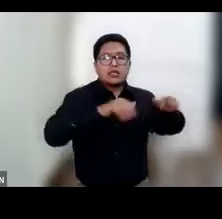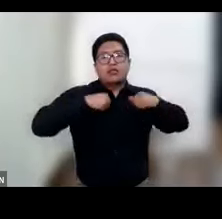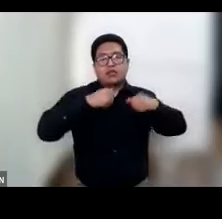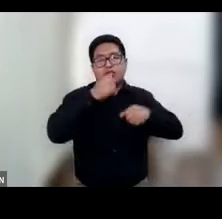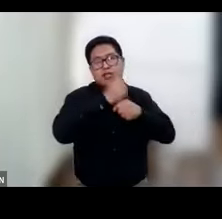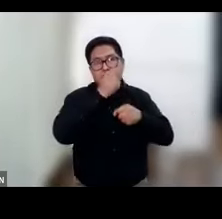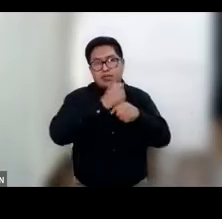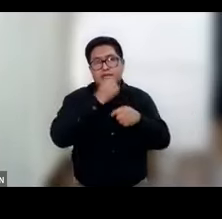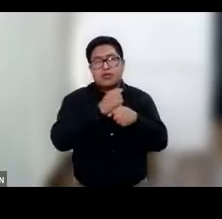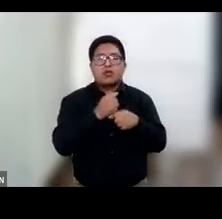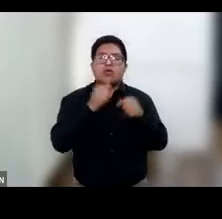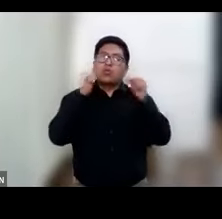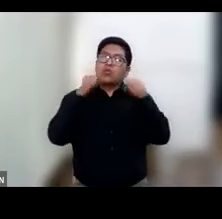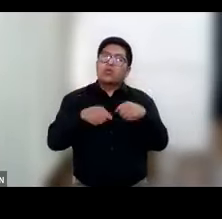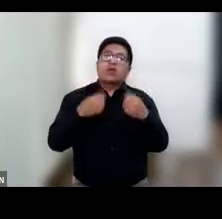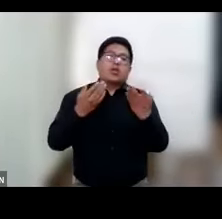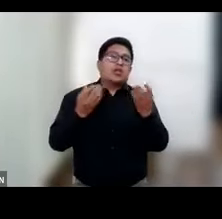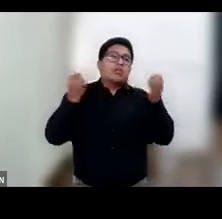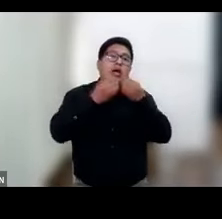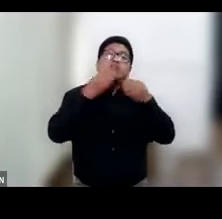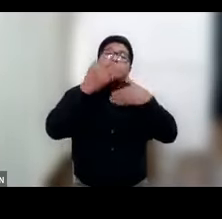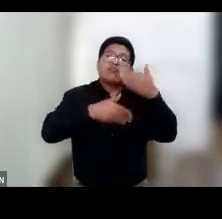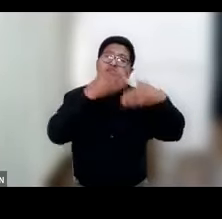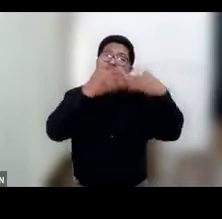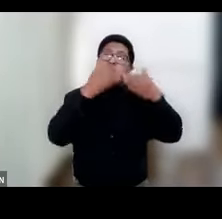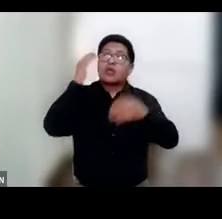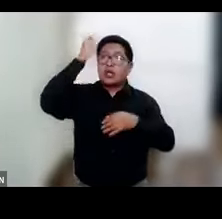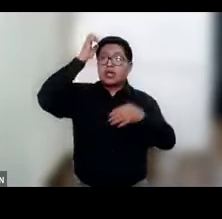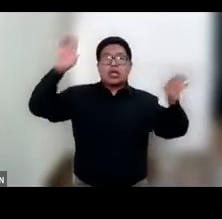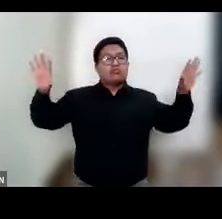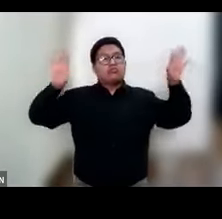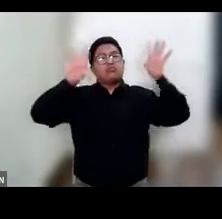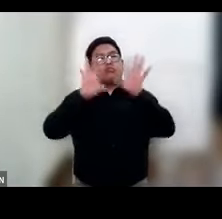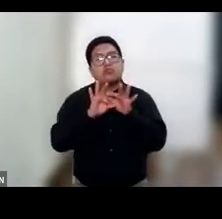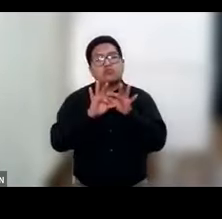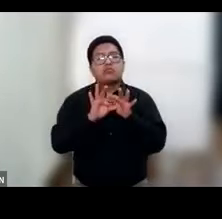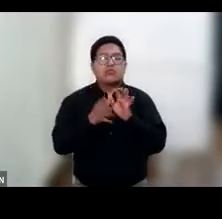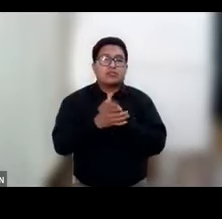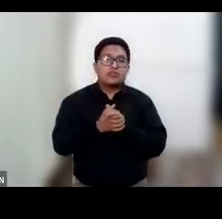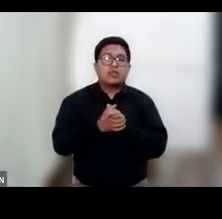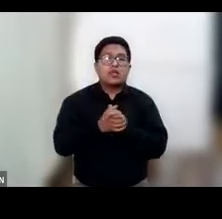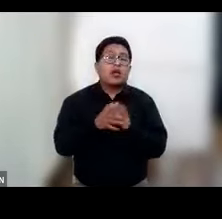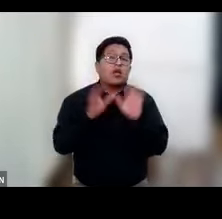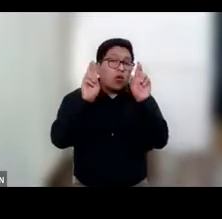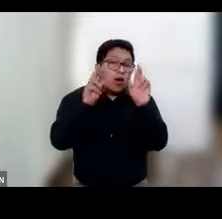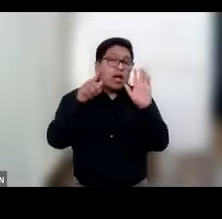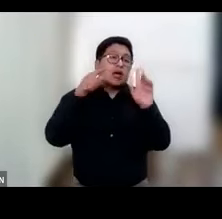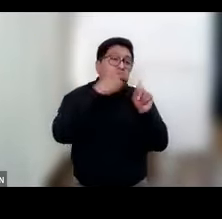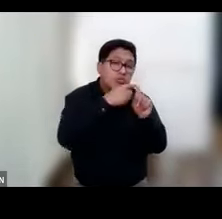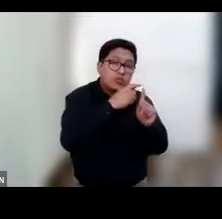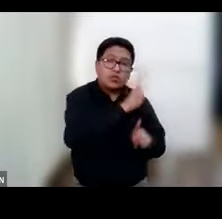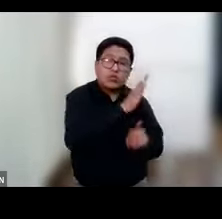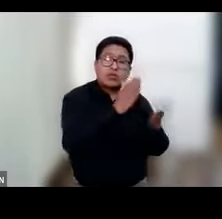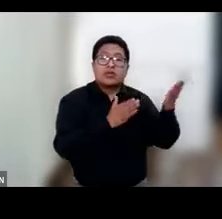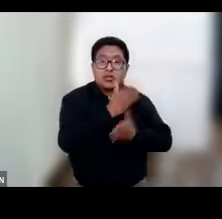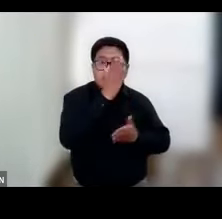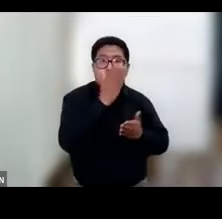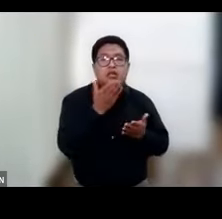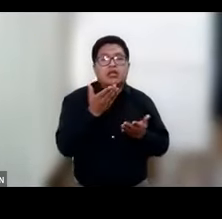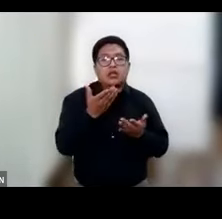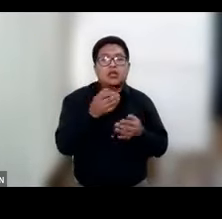pueda llegar a una relación con el estado boliviano pues de manera positiva para sus derechos y sobre todo insisto